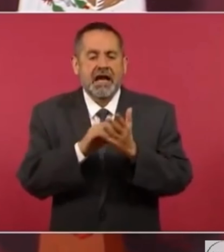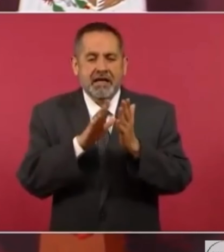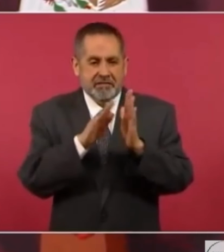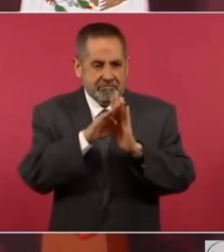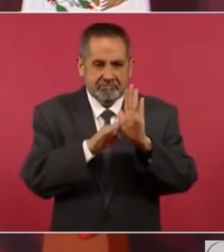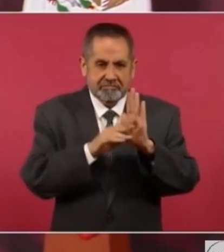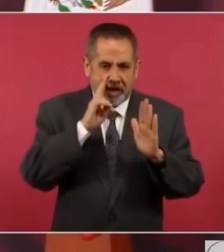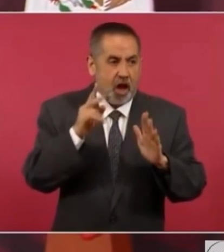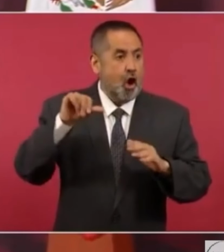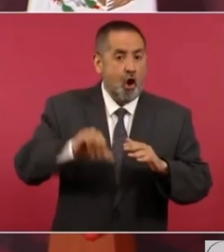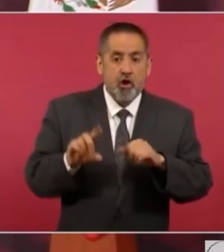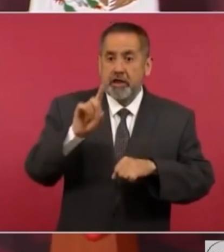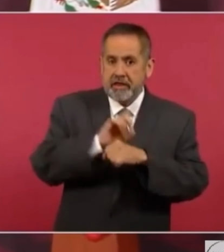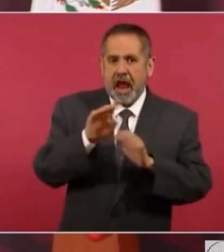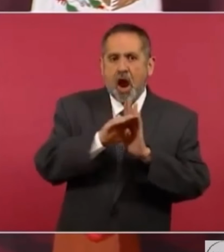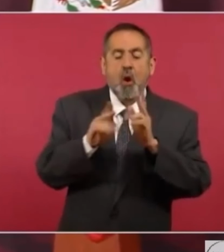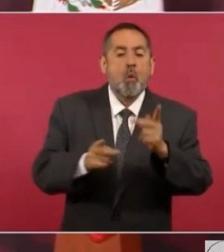de hoy.